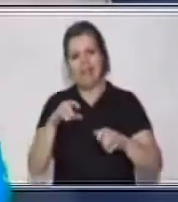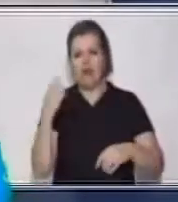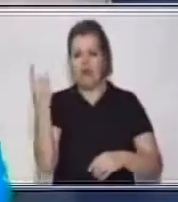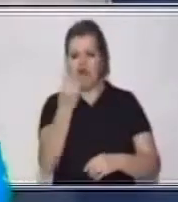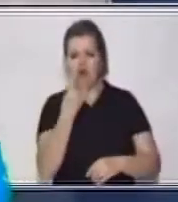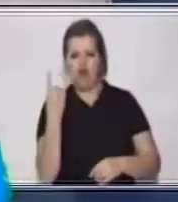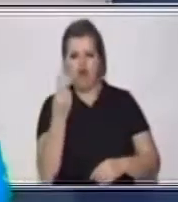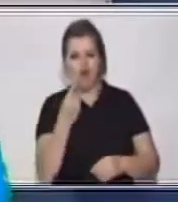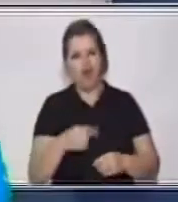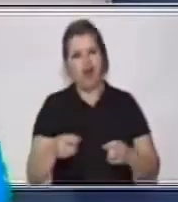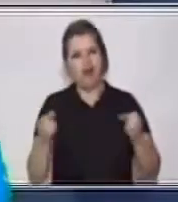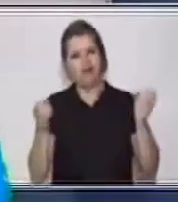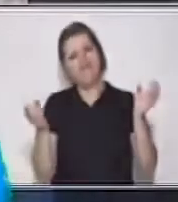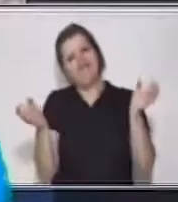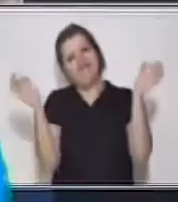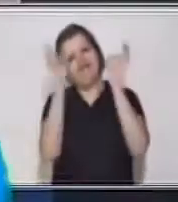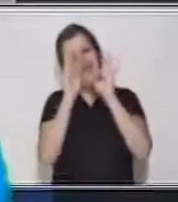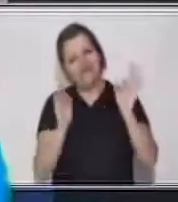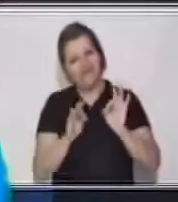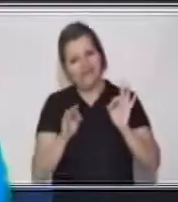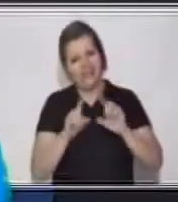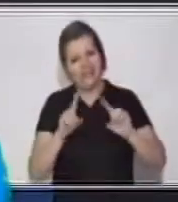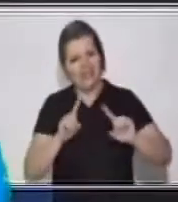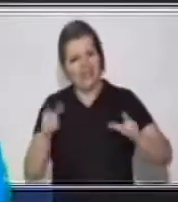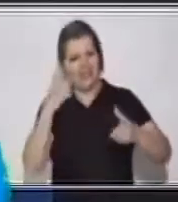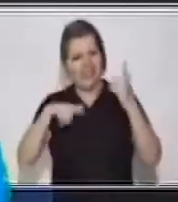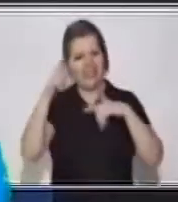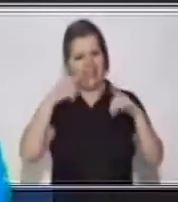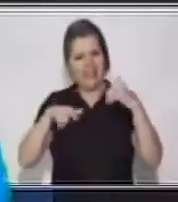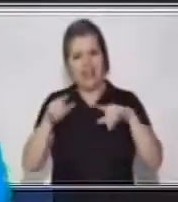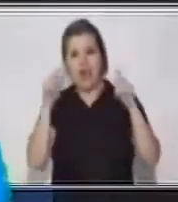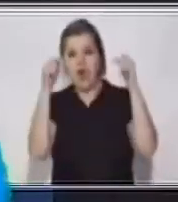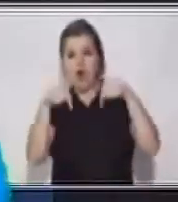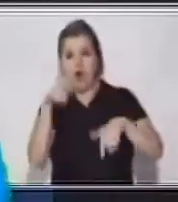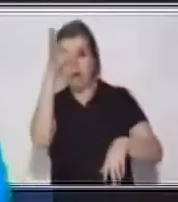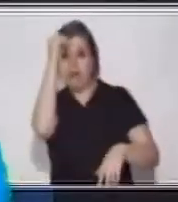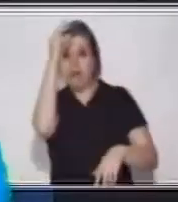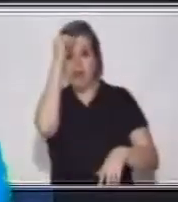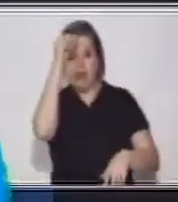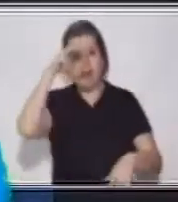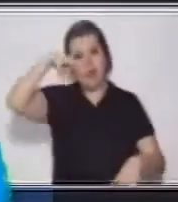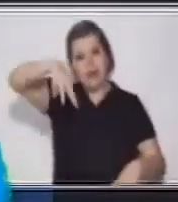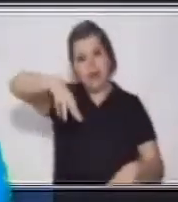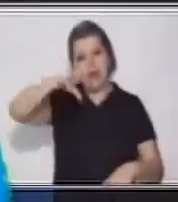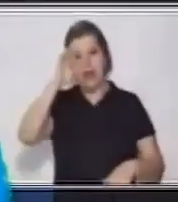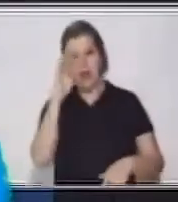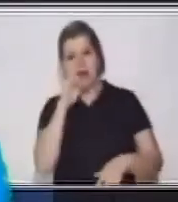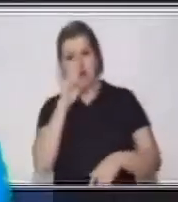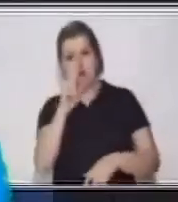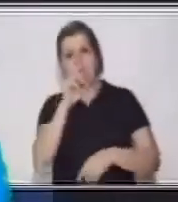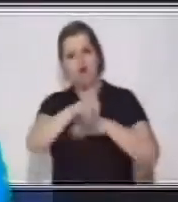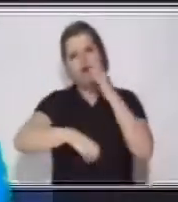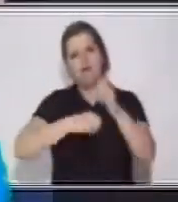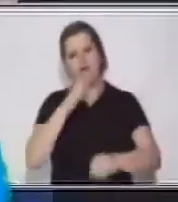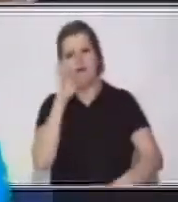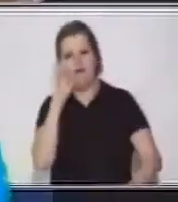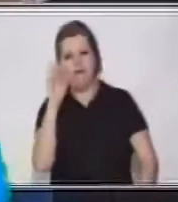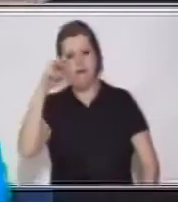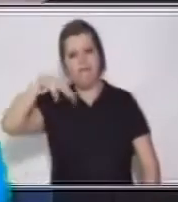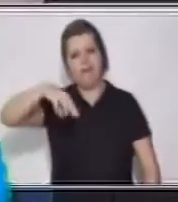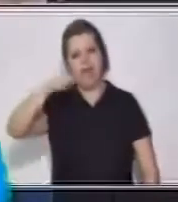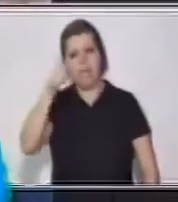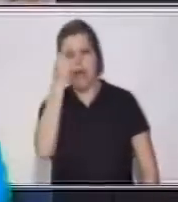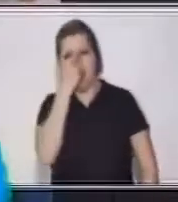unidades morfológicas. Principalmente hoy solamente nos vamos a abarcar sobre los morfemas y cómo nosotros podemos identificar cada uno de